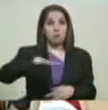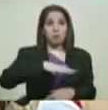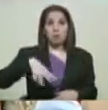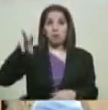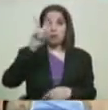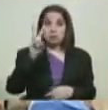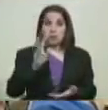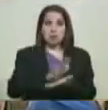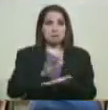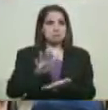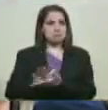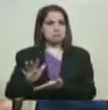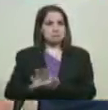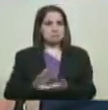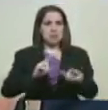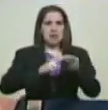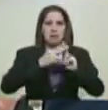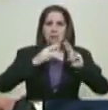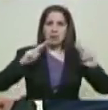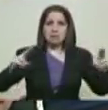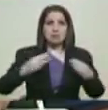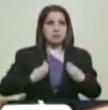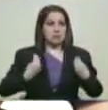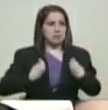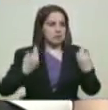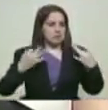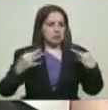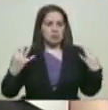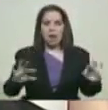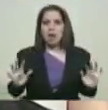social. ¿Venezuela tiene los problemas?